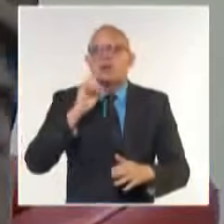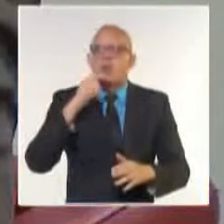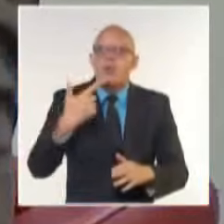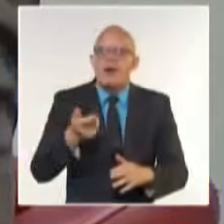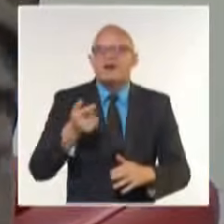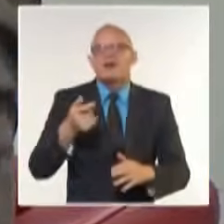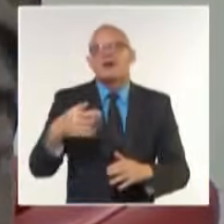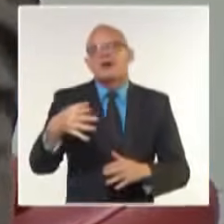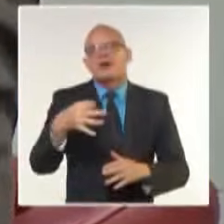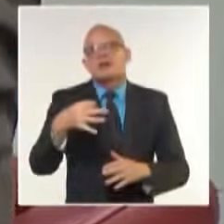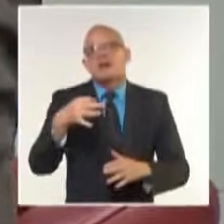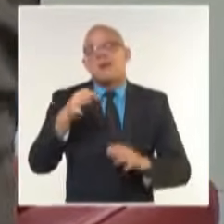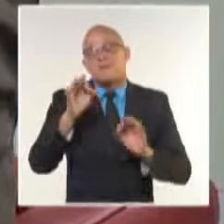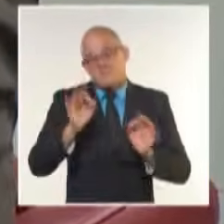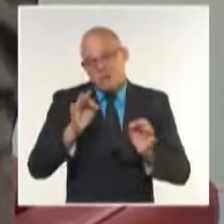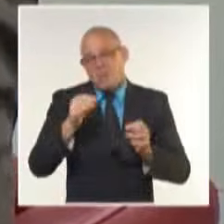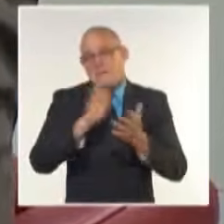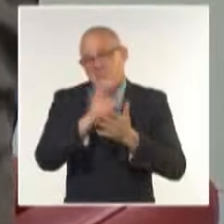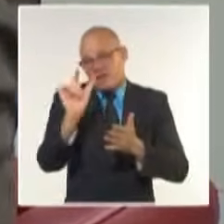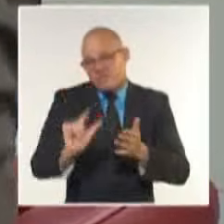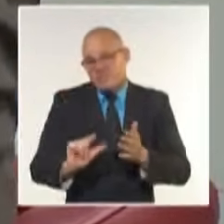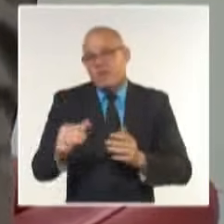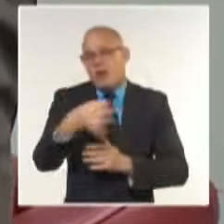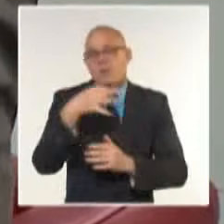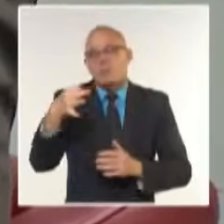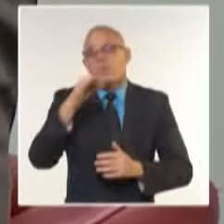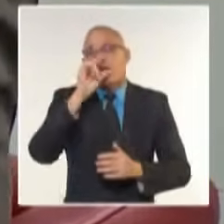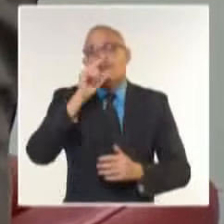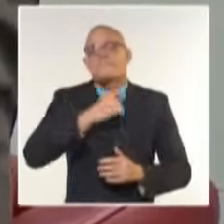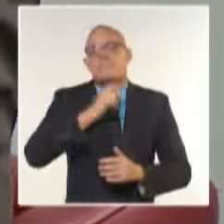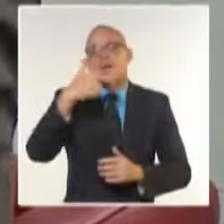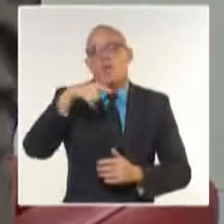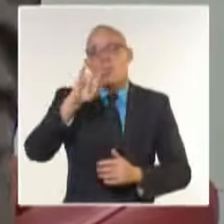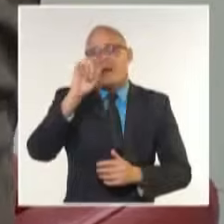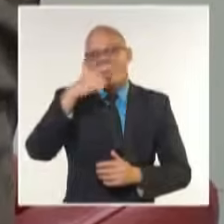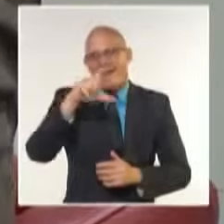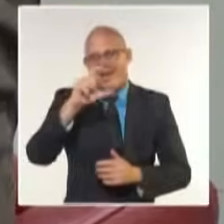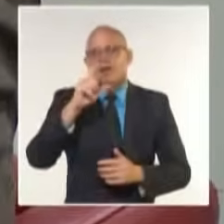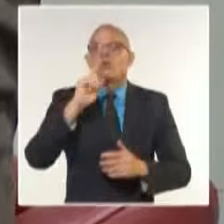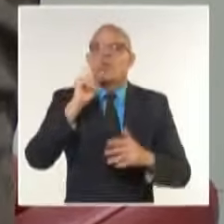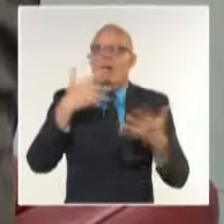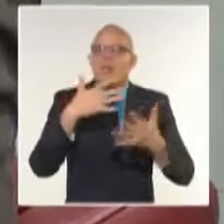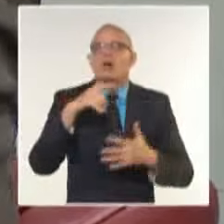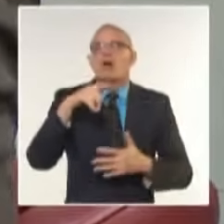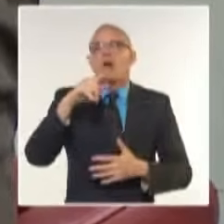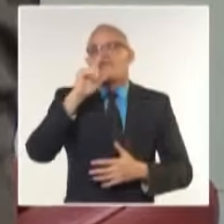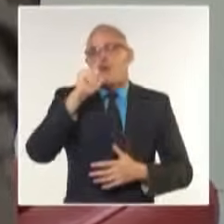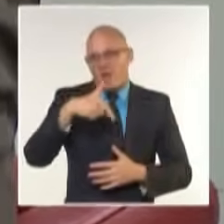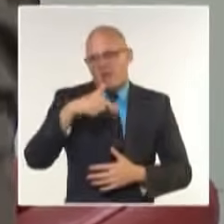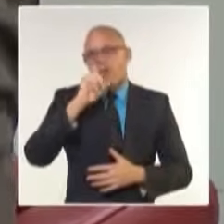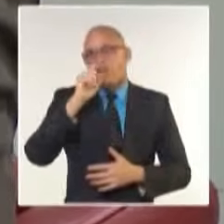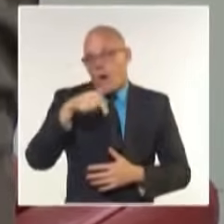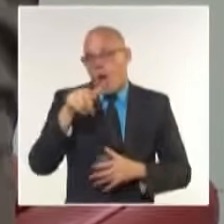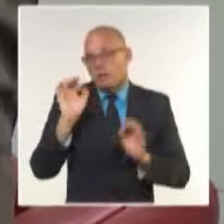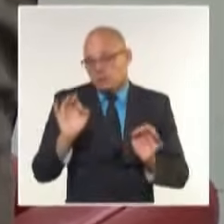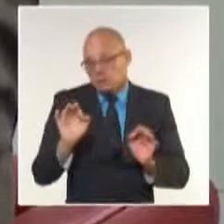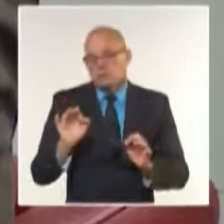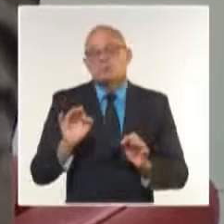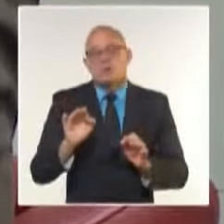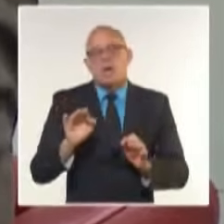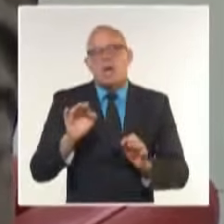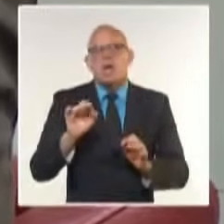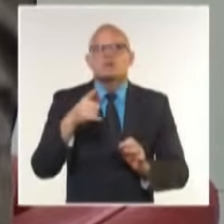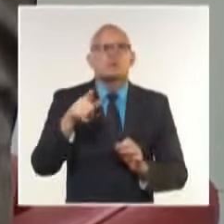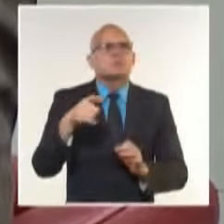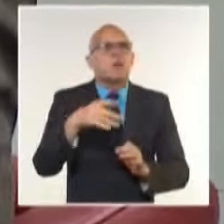Bejucal, Mayabeque. en Mayabeque, en el primer trimestre del año, una acción de control que se hizo sectorializada en todo el país para